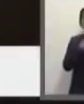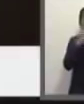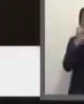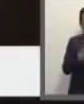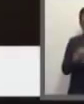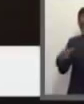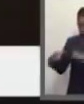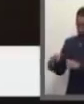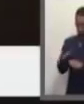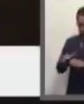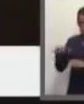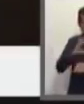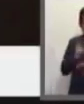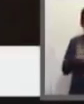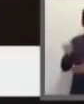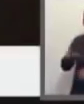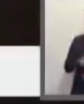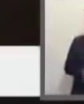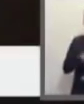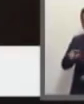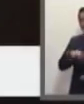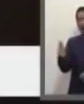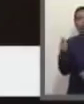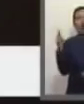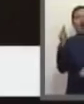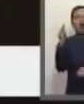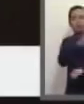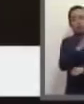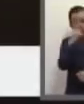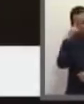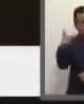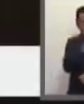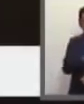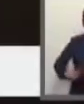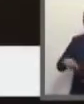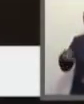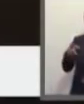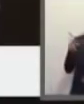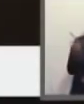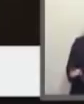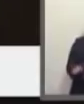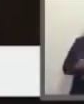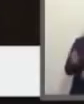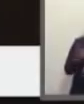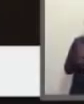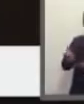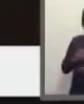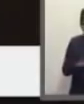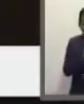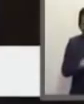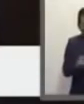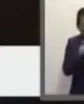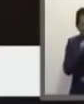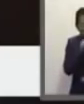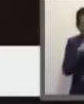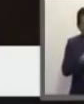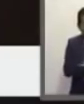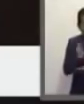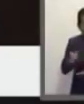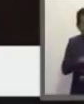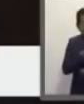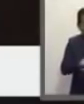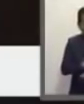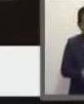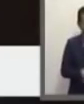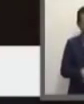hangar presidencial del nuevo avión pedorro que se descompone todo el tiempo todavía no se acaba de pagar. ¿Y estos quieren tirarlo? En